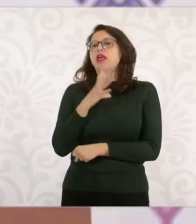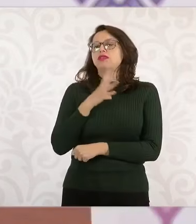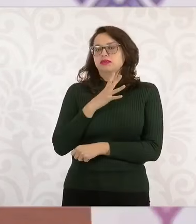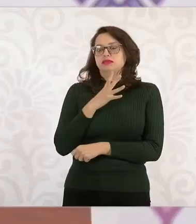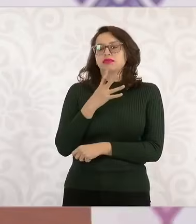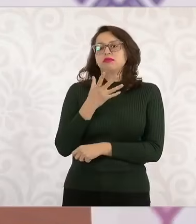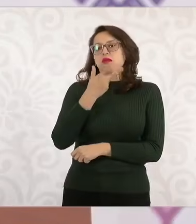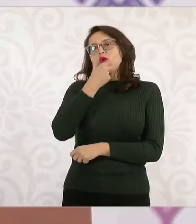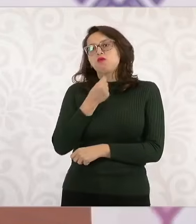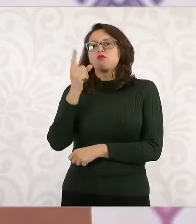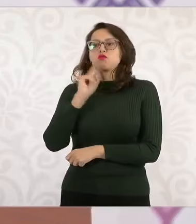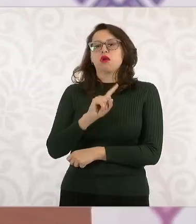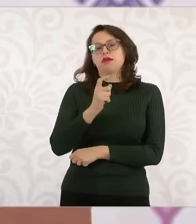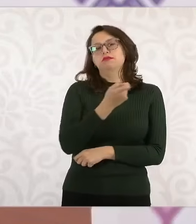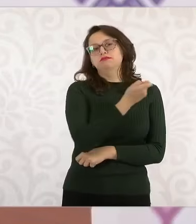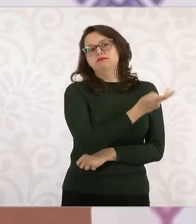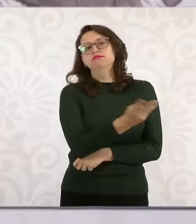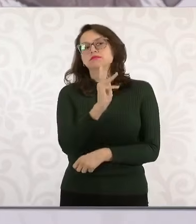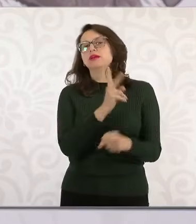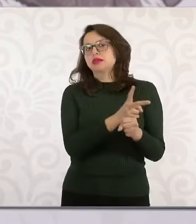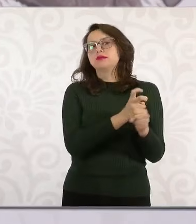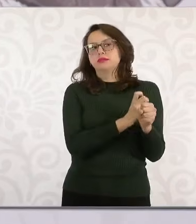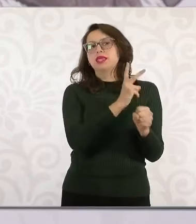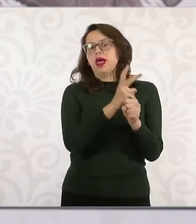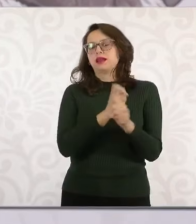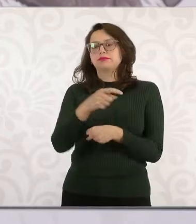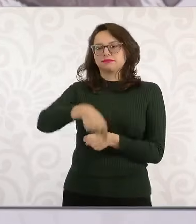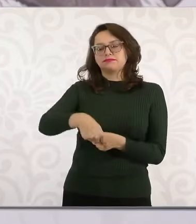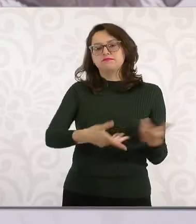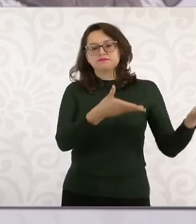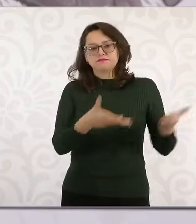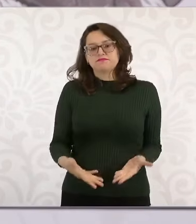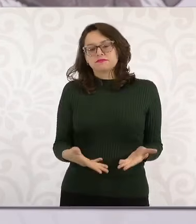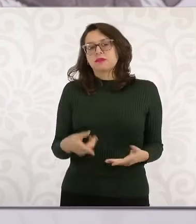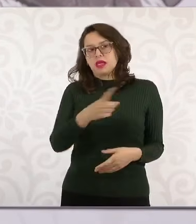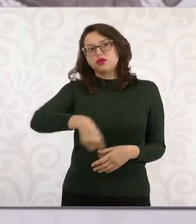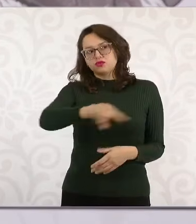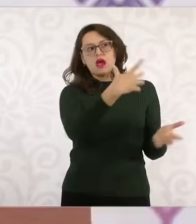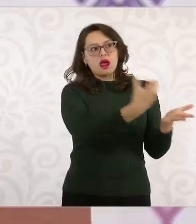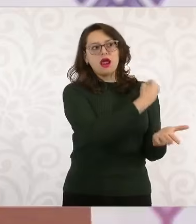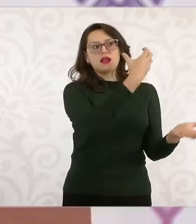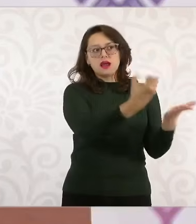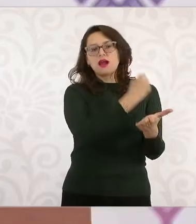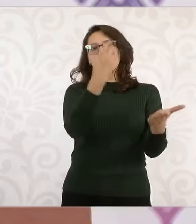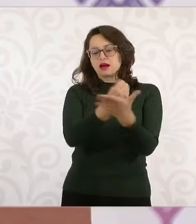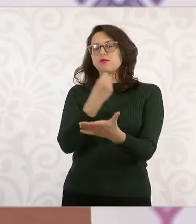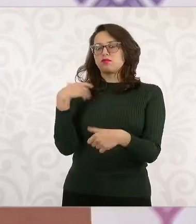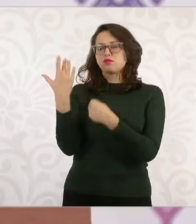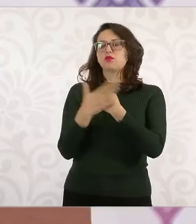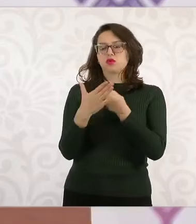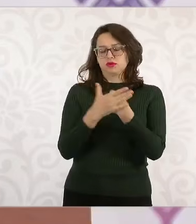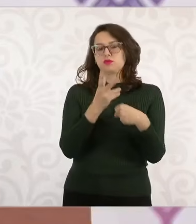los vamos y las vamos a invitar aquí a Palacio Nacional a varios de los estudiantes que han estado ganando premios